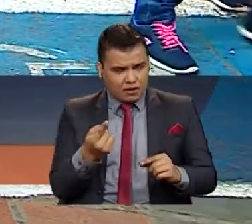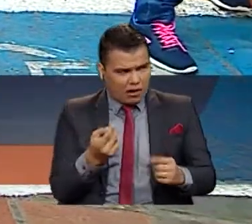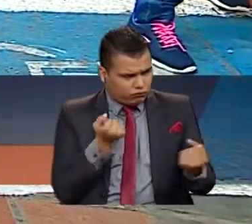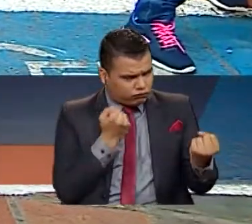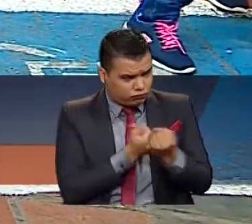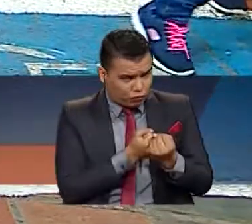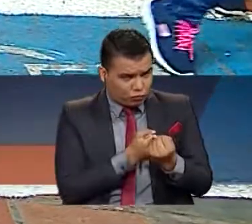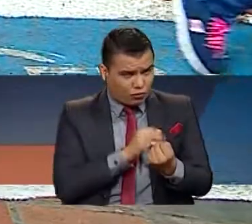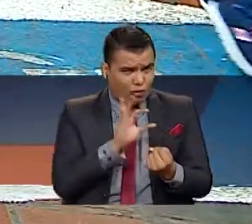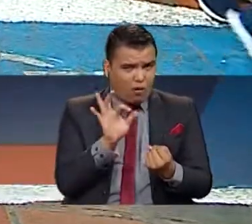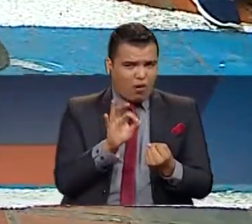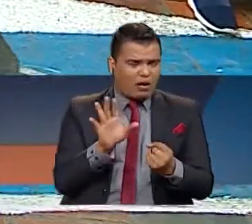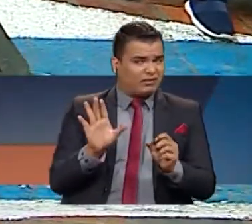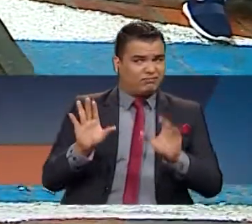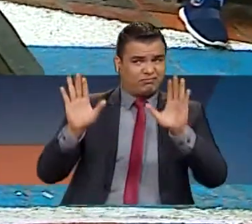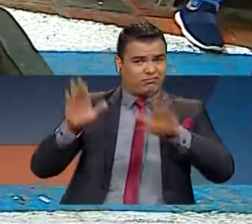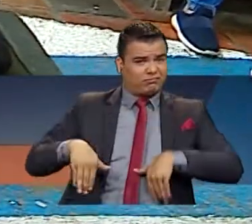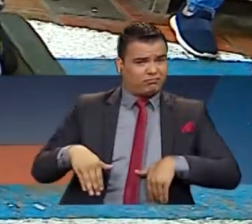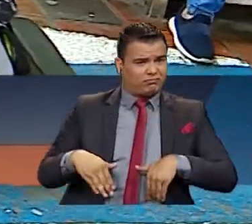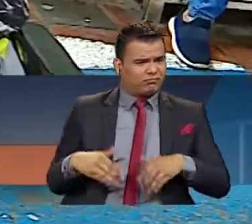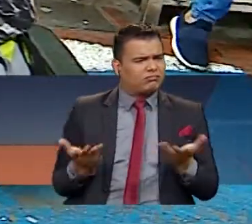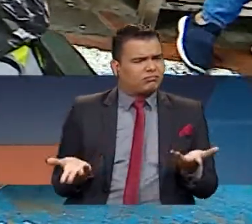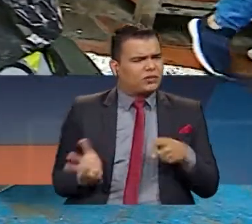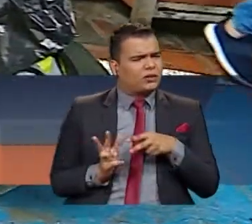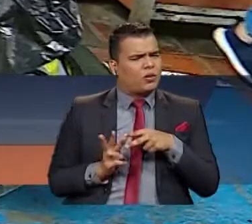solidarizan o la desaprueban?